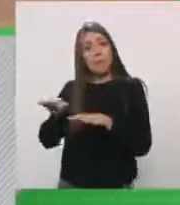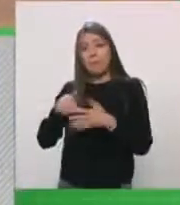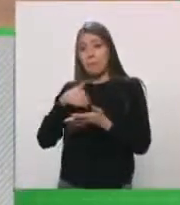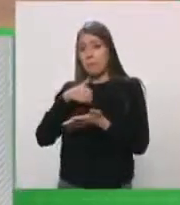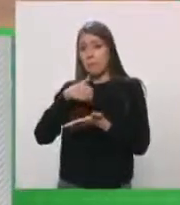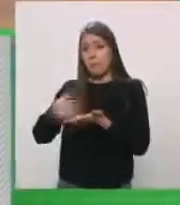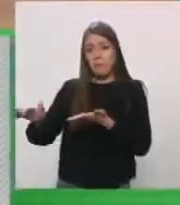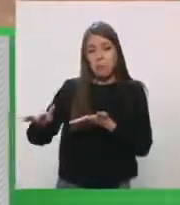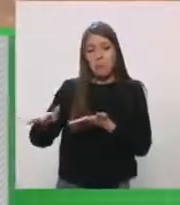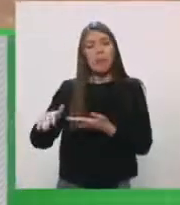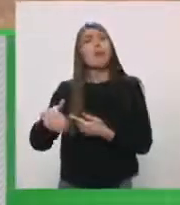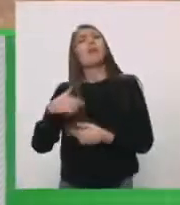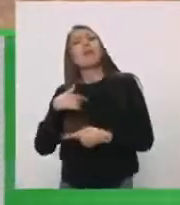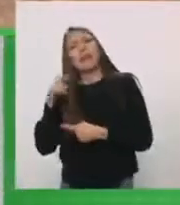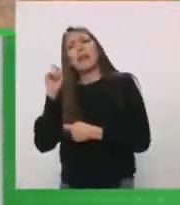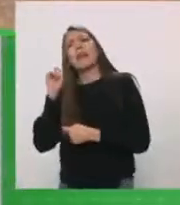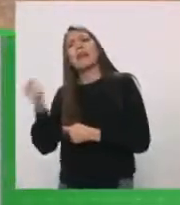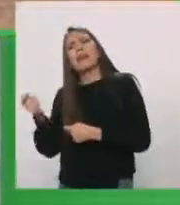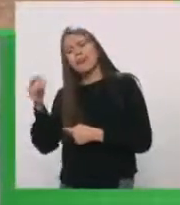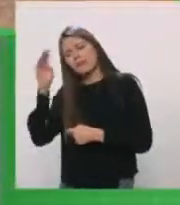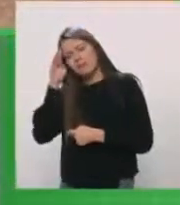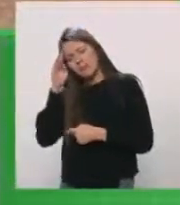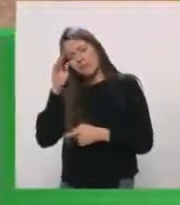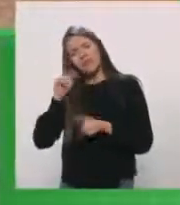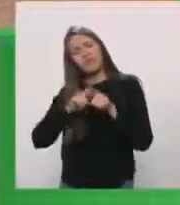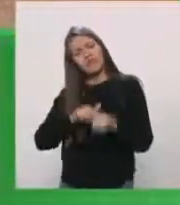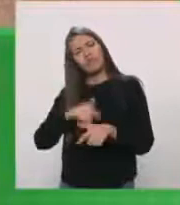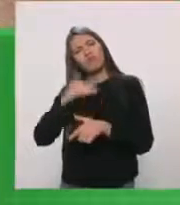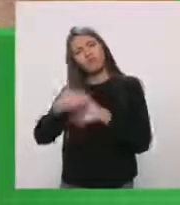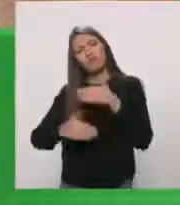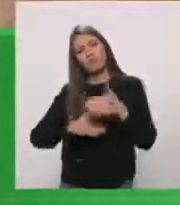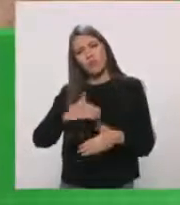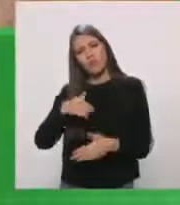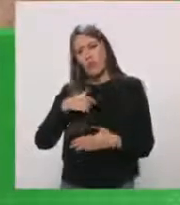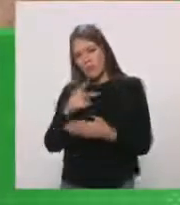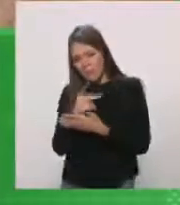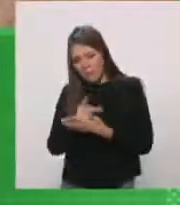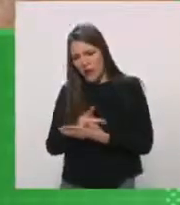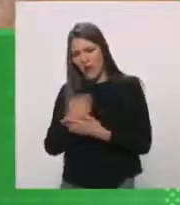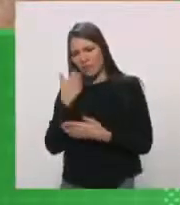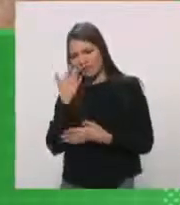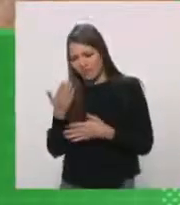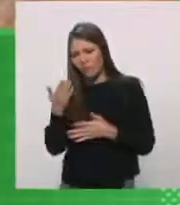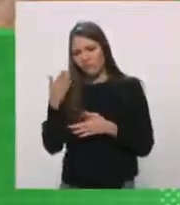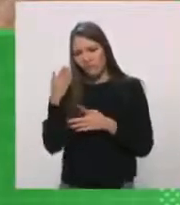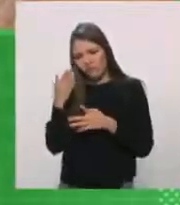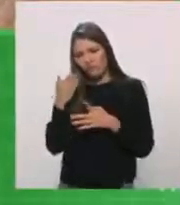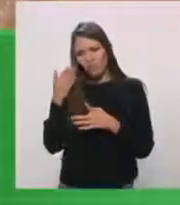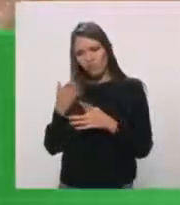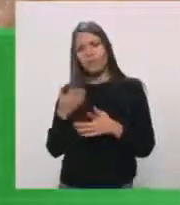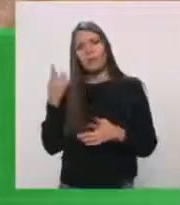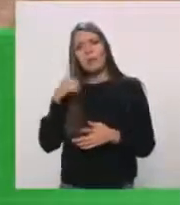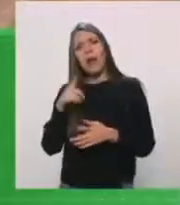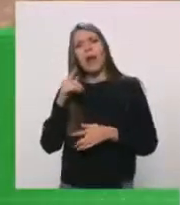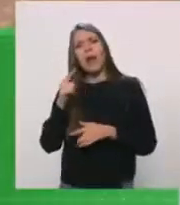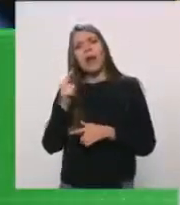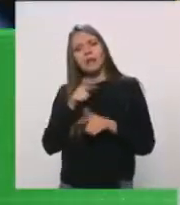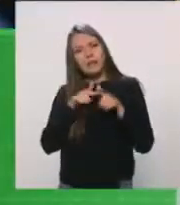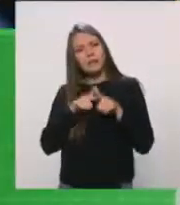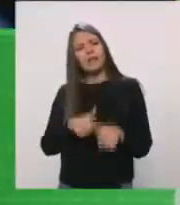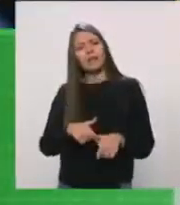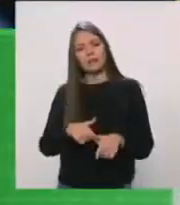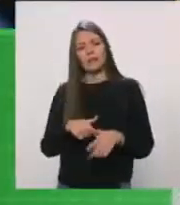caminos, qué opciones tengo hacia adelante, me pongo a hacer un plan realista y objetivo y voy dando paso a paso. Uh-huh.